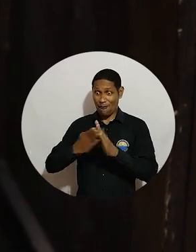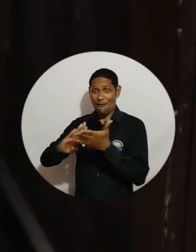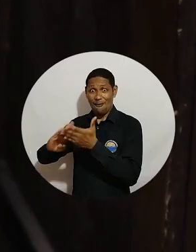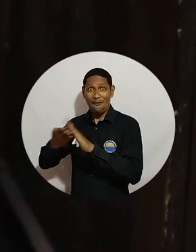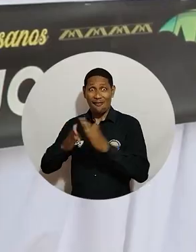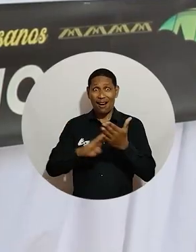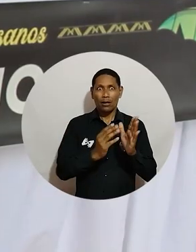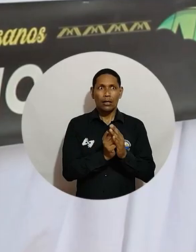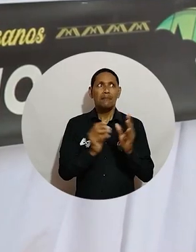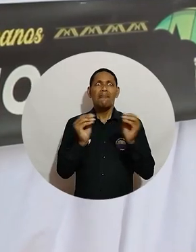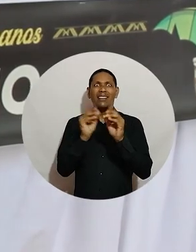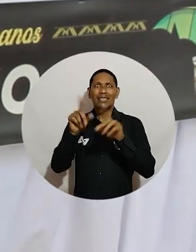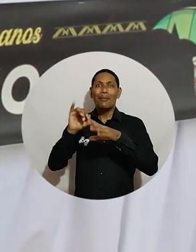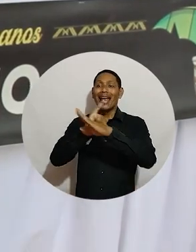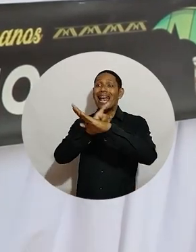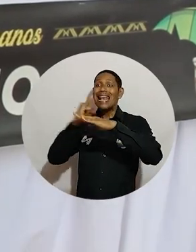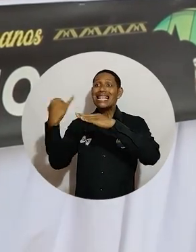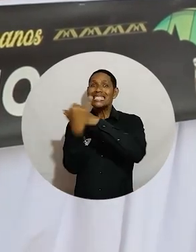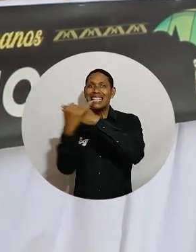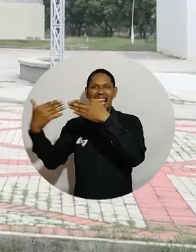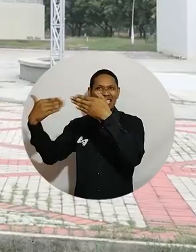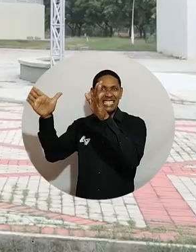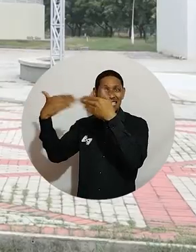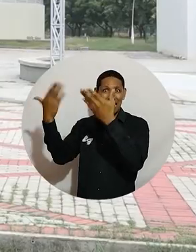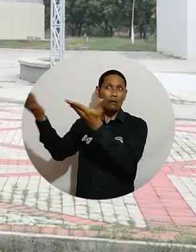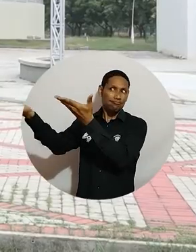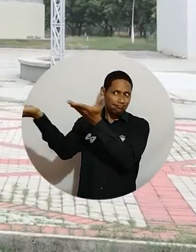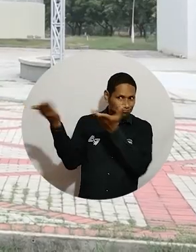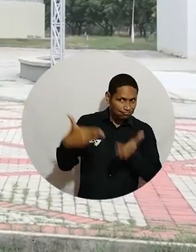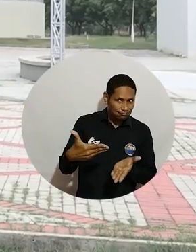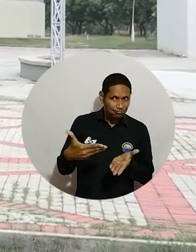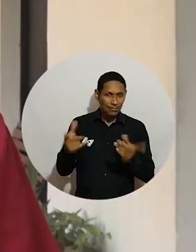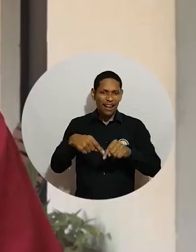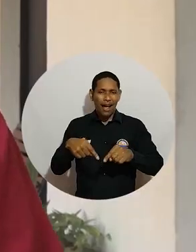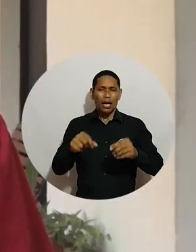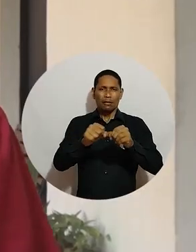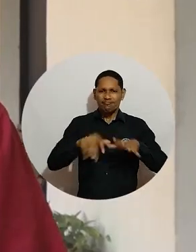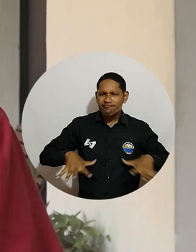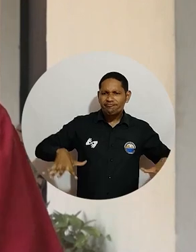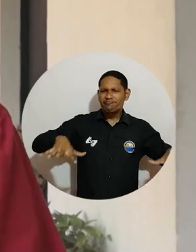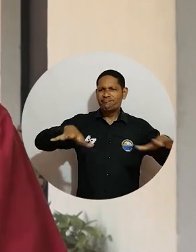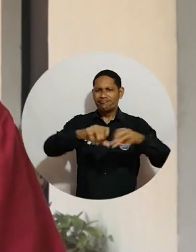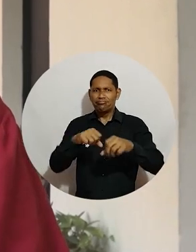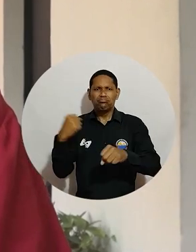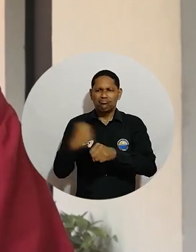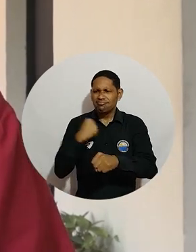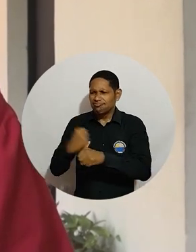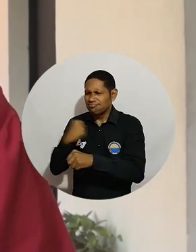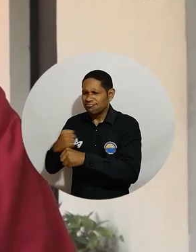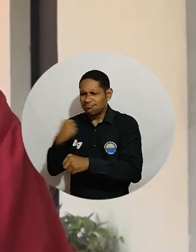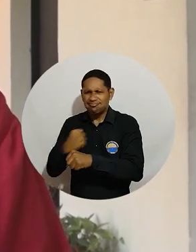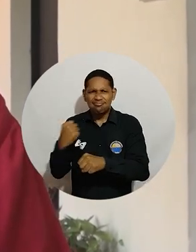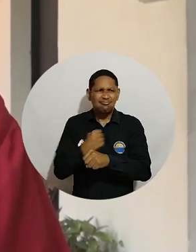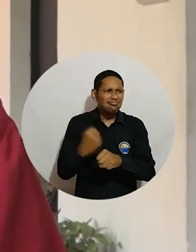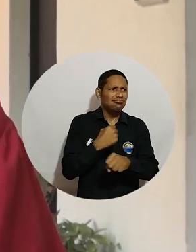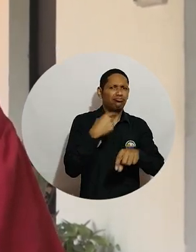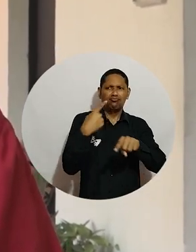colombiano, incluyendo las islas de San Andrés y Providencia. Vamos a encontrar espacios de demostración de